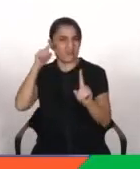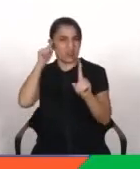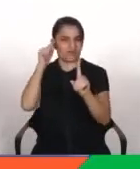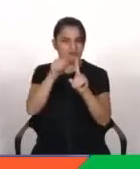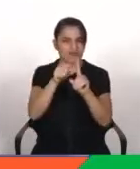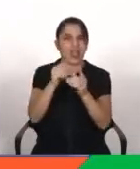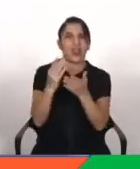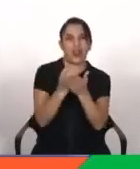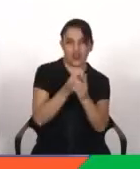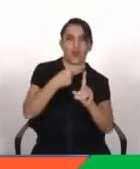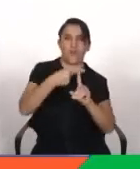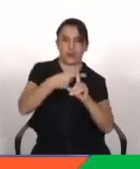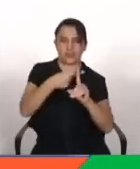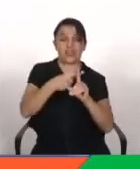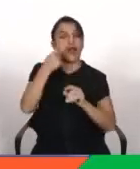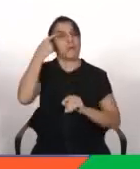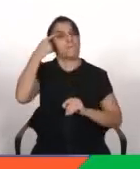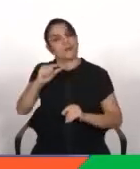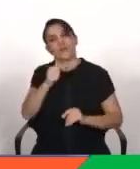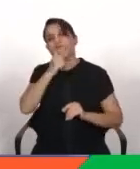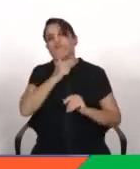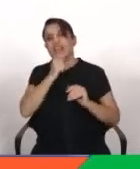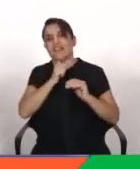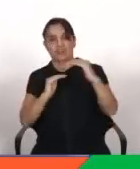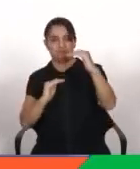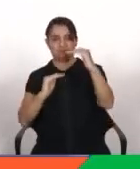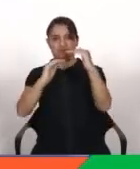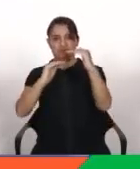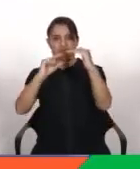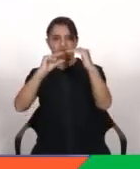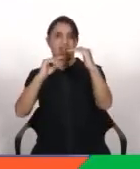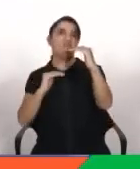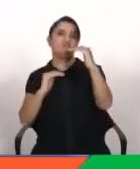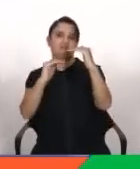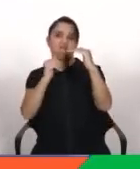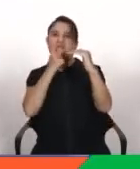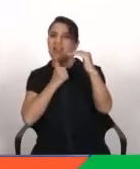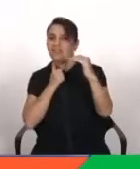positivo. Pero todavía queda bastante camino por recorrer.